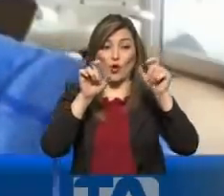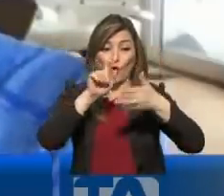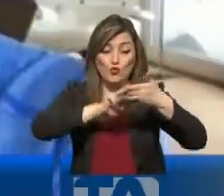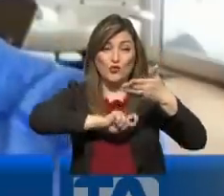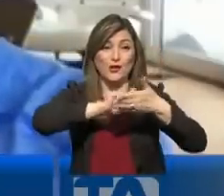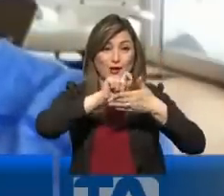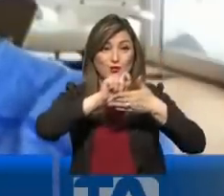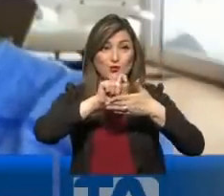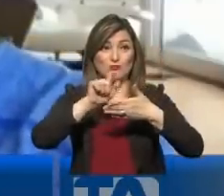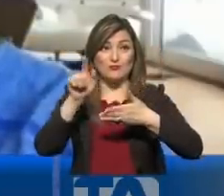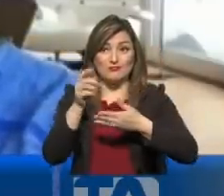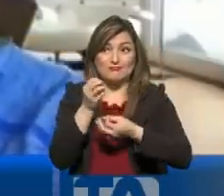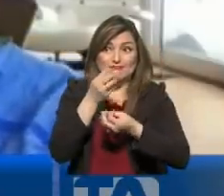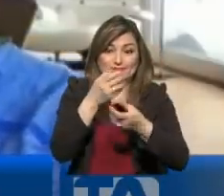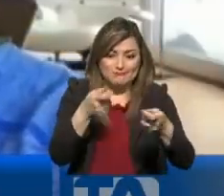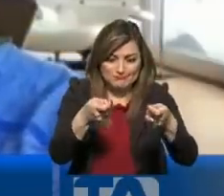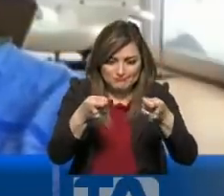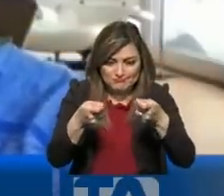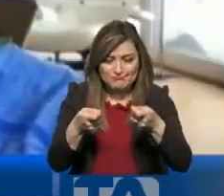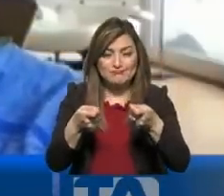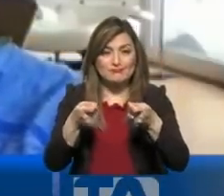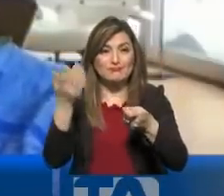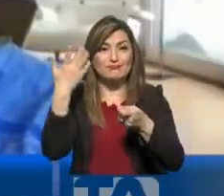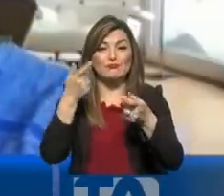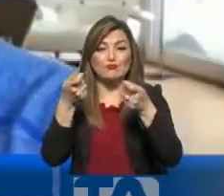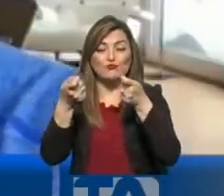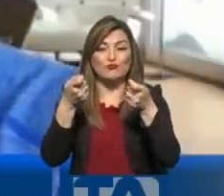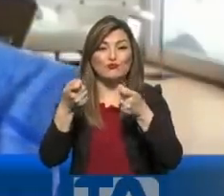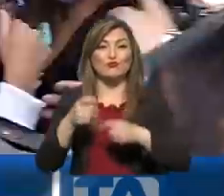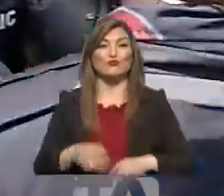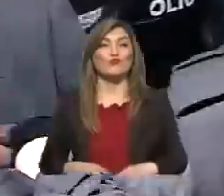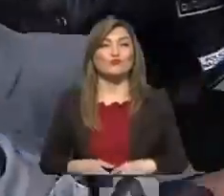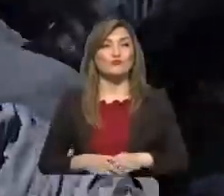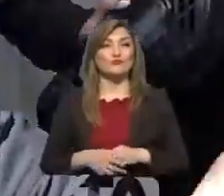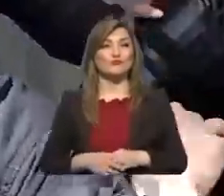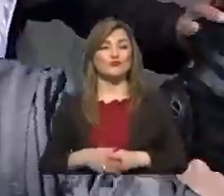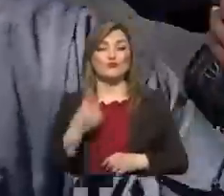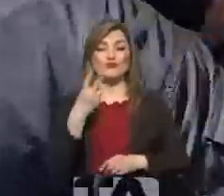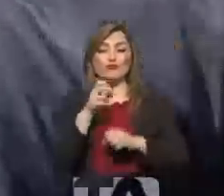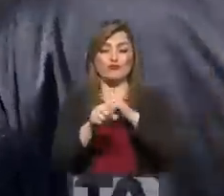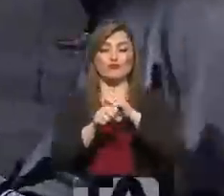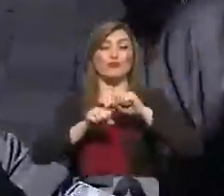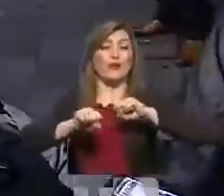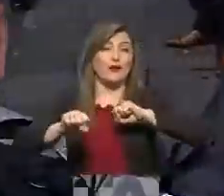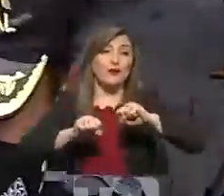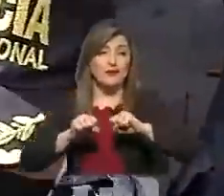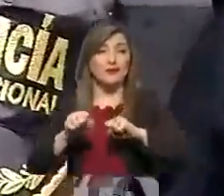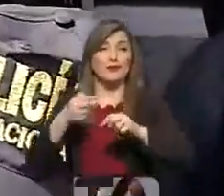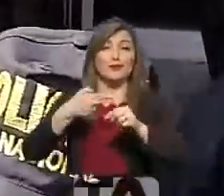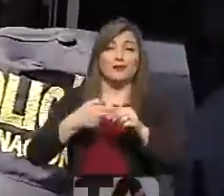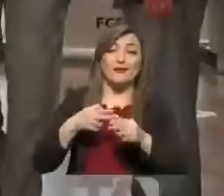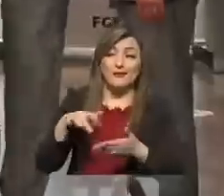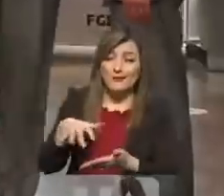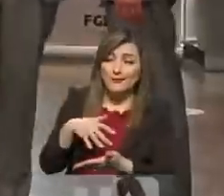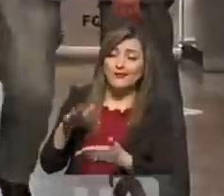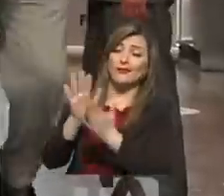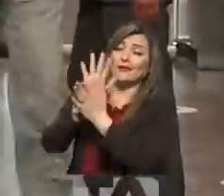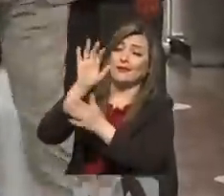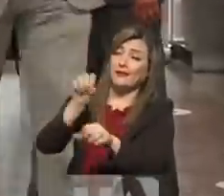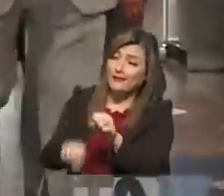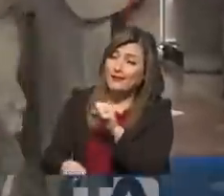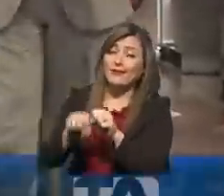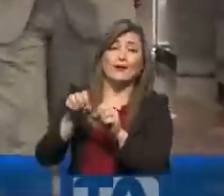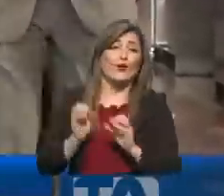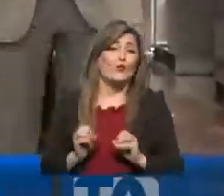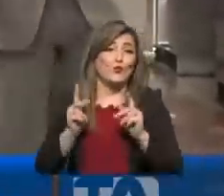municipio, porque el alcalde sigue teniendo el control. Sevilla cree que tras 2 años de gestión ausente y repleta de cuestionamientos, las